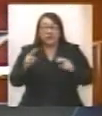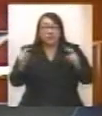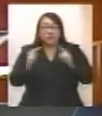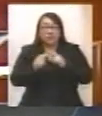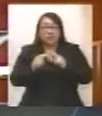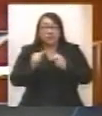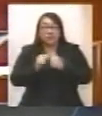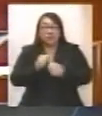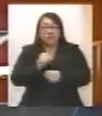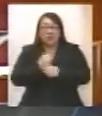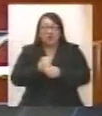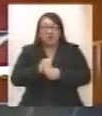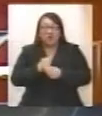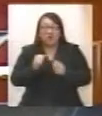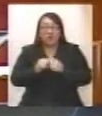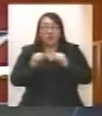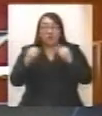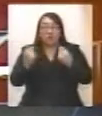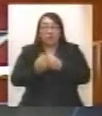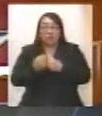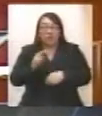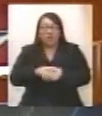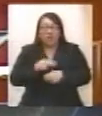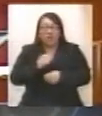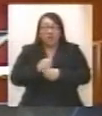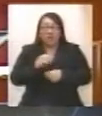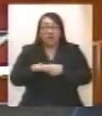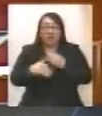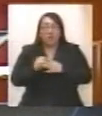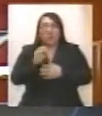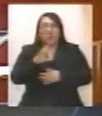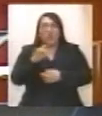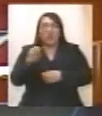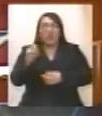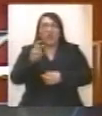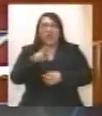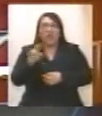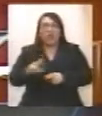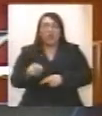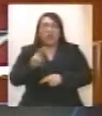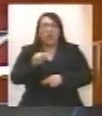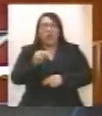encuentren en operación las plataformas en las cuencas de los ríos Napo,